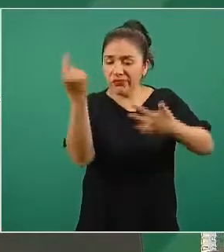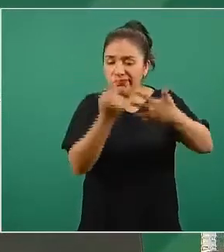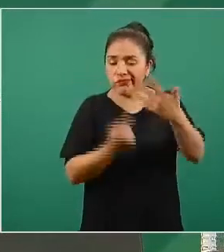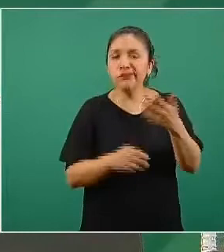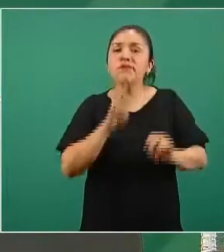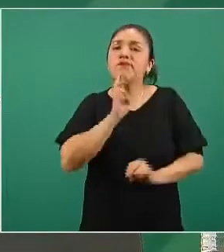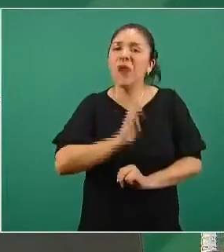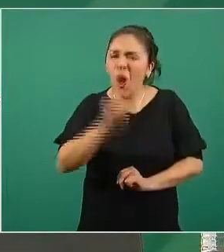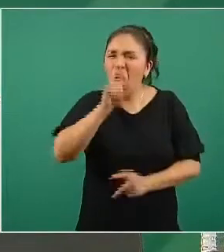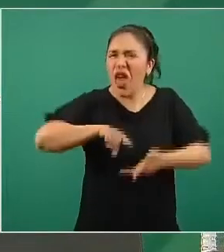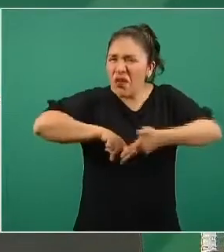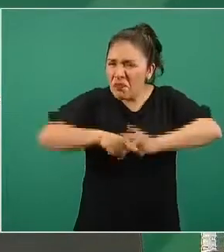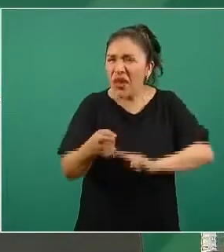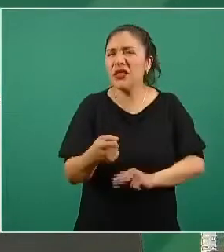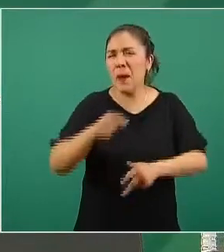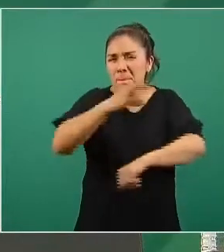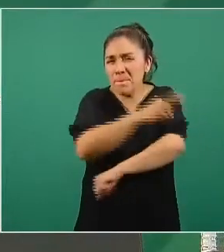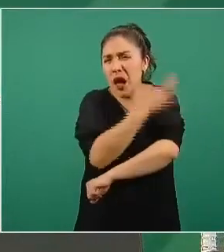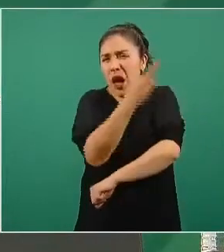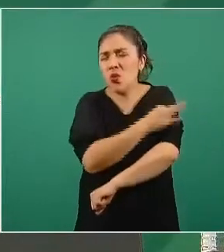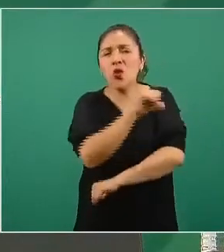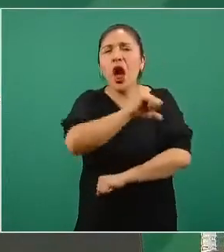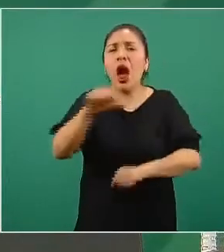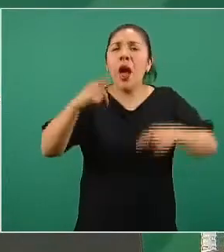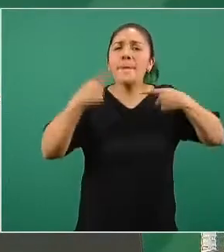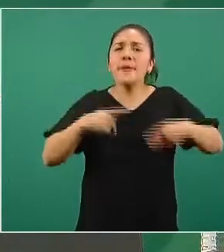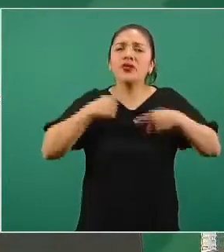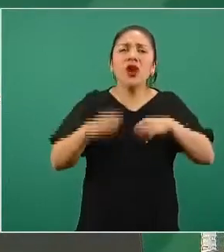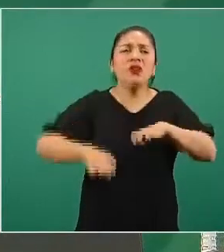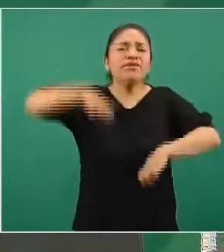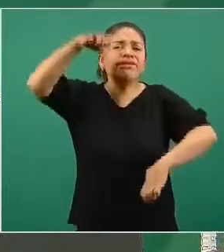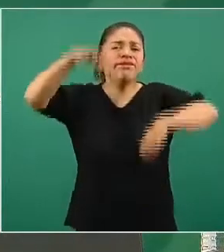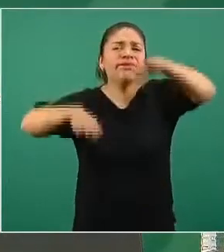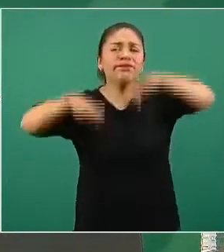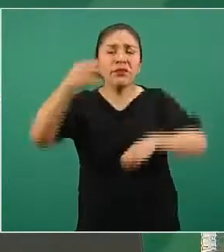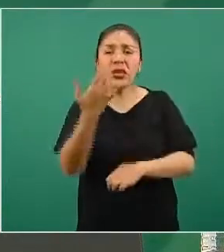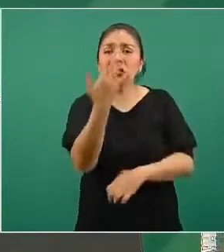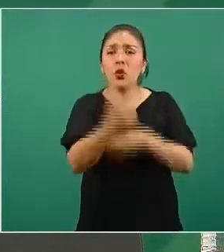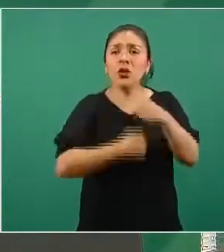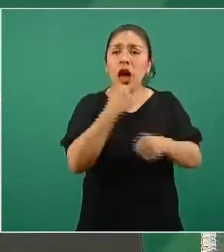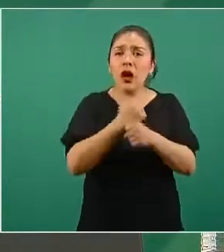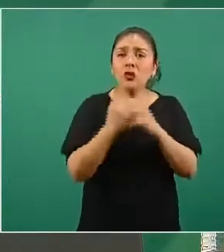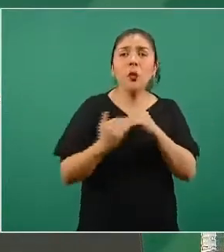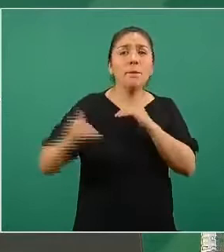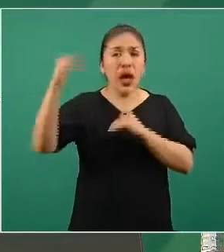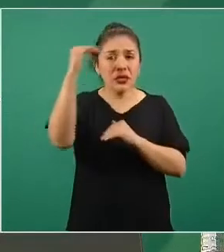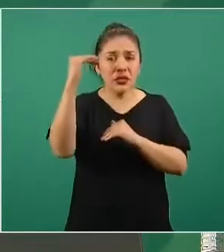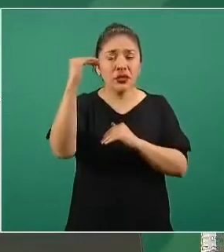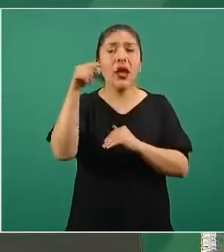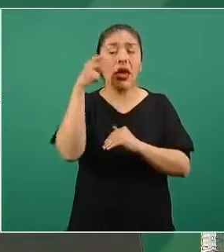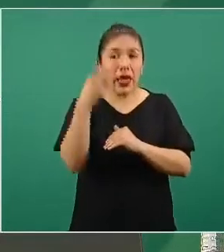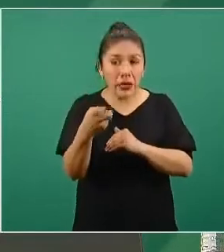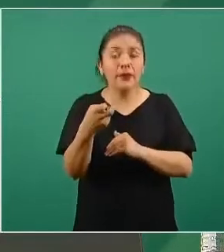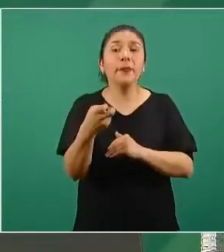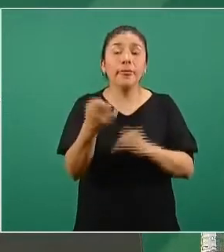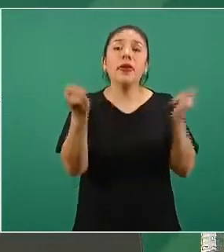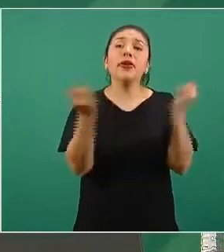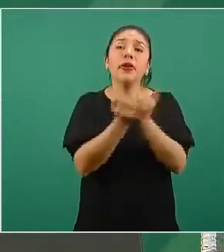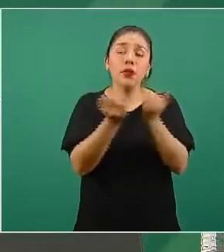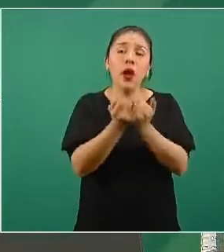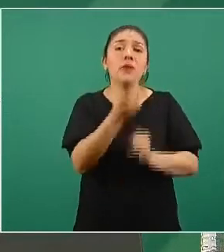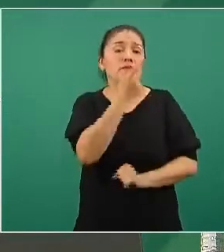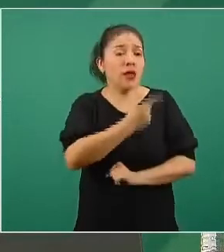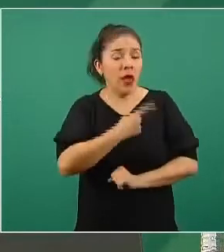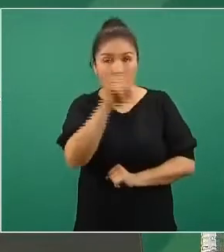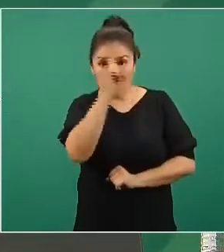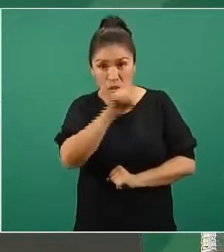iniciar con la vacunación en personas mayores de 50 años y más, y que también nos